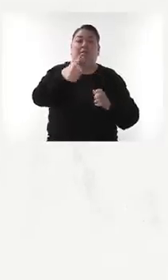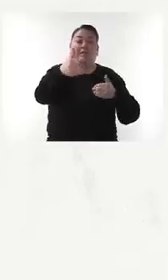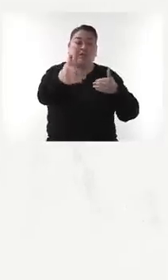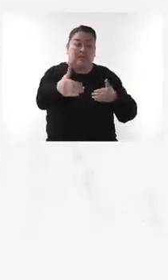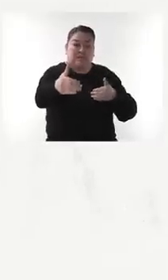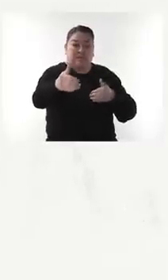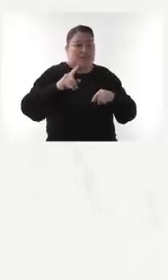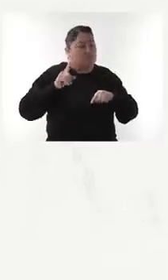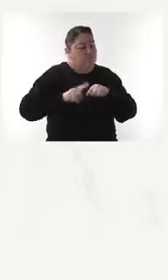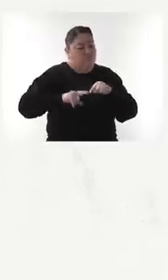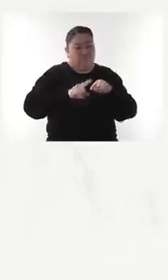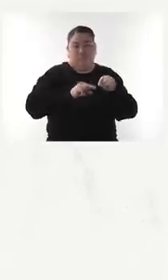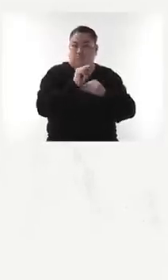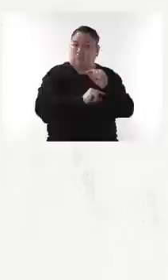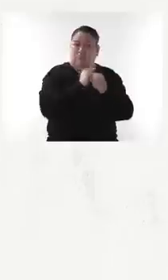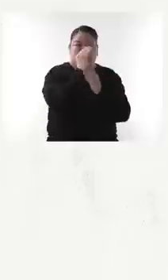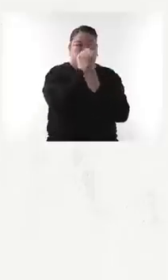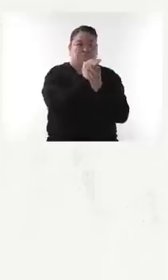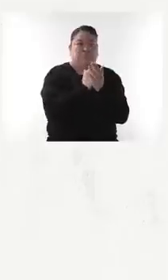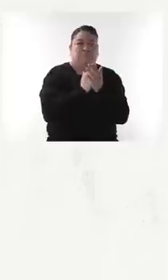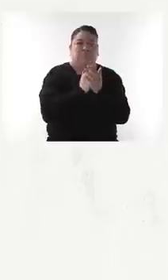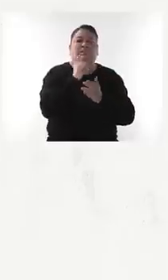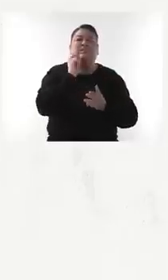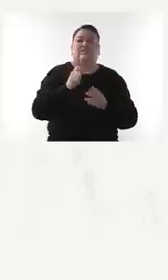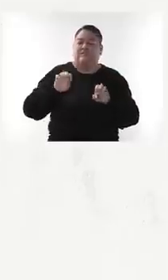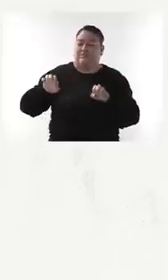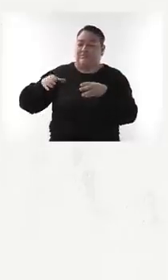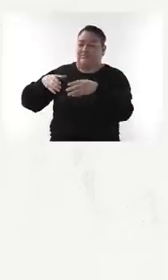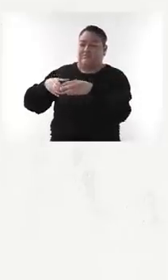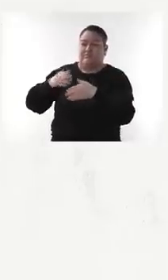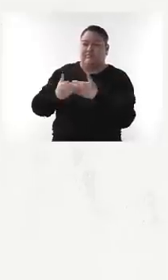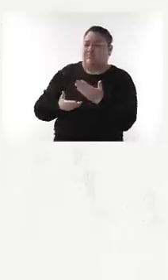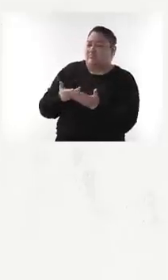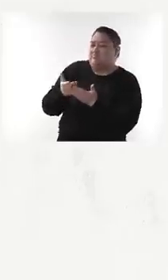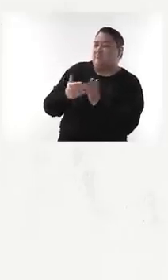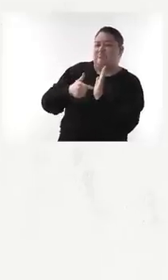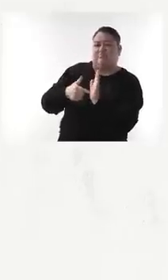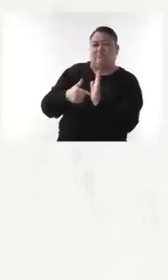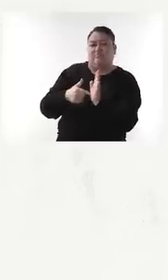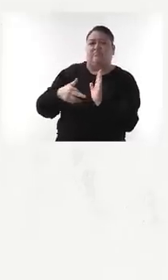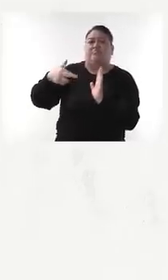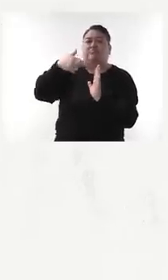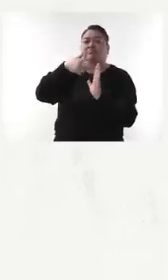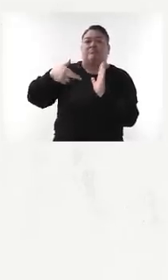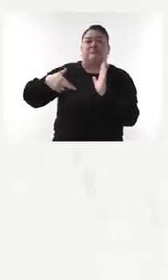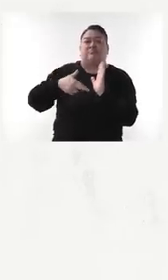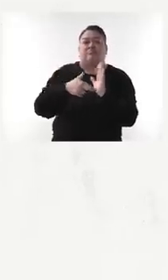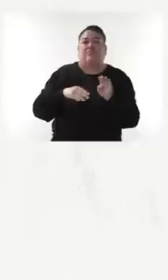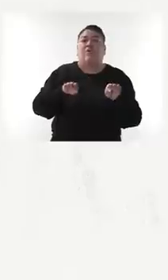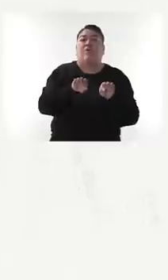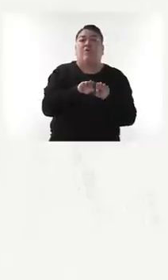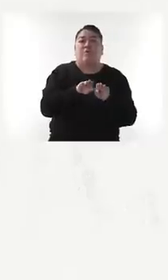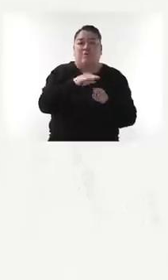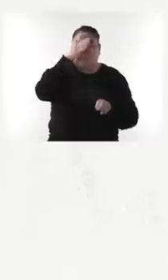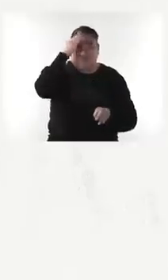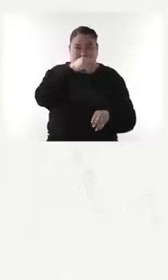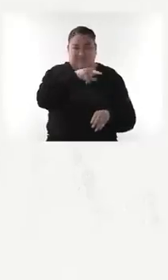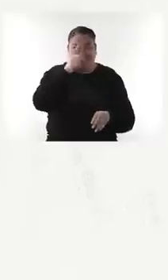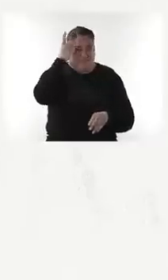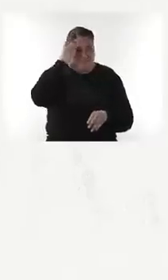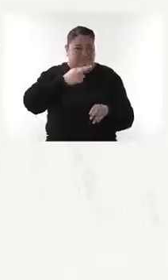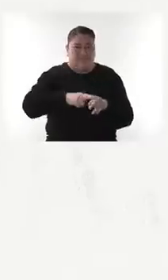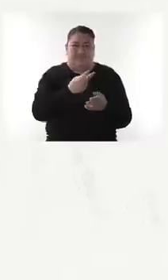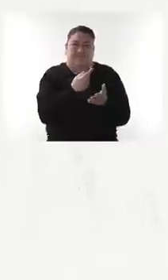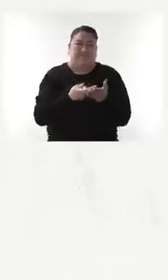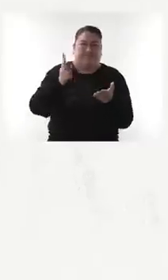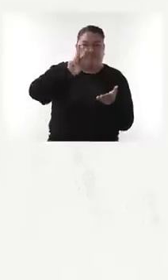vamos a presentar ante la Asamblea? Vamos a presentar en mayo las reglas para la eliminación de la multipropiedad, desde luego